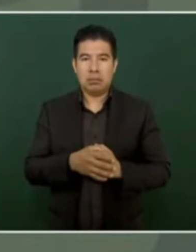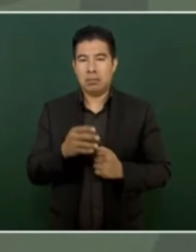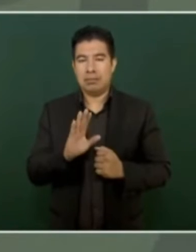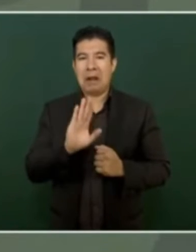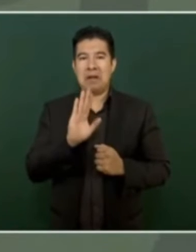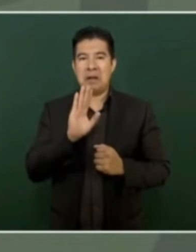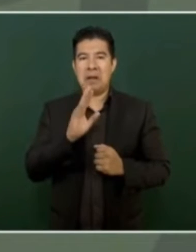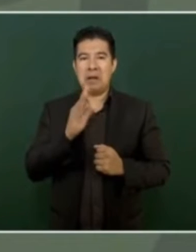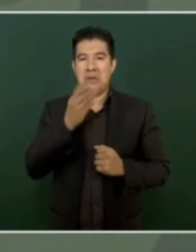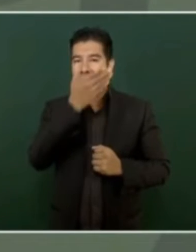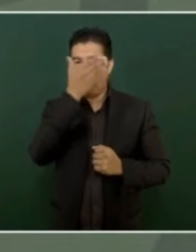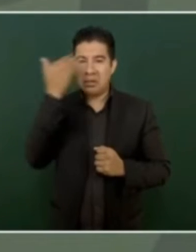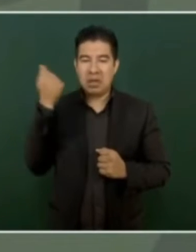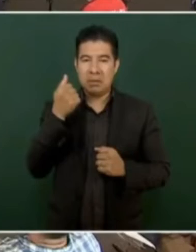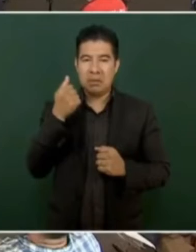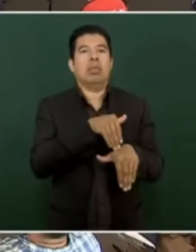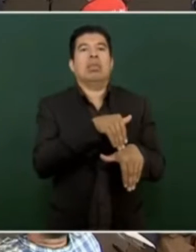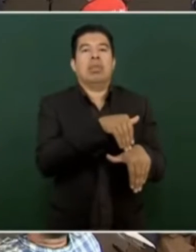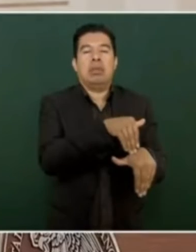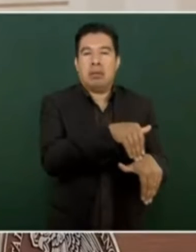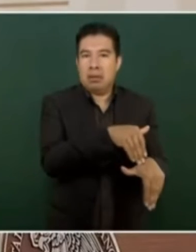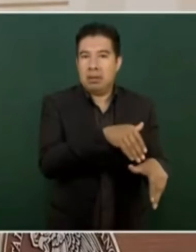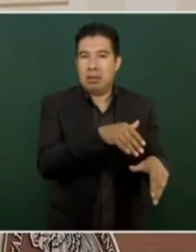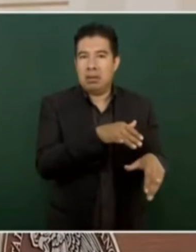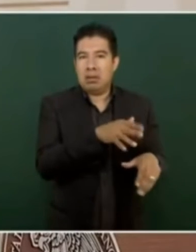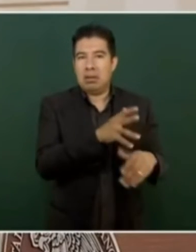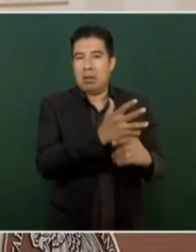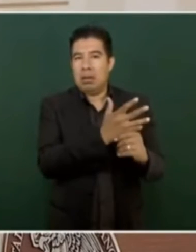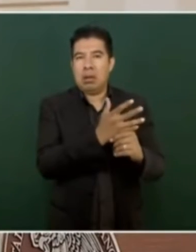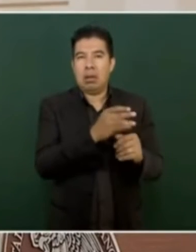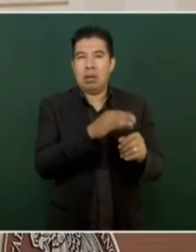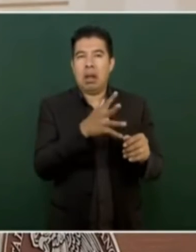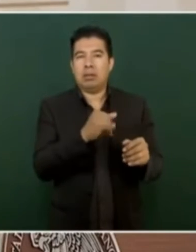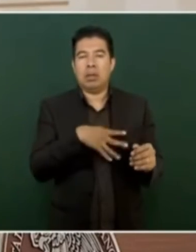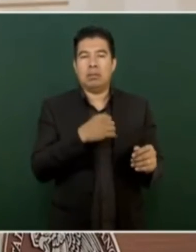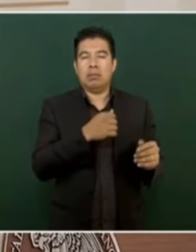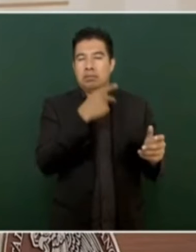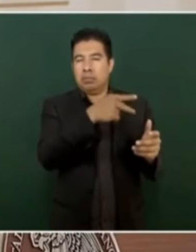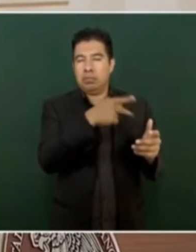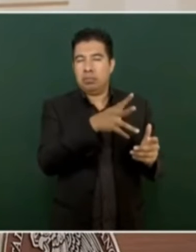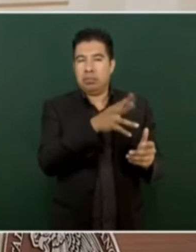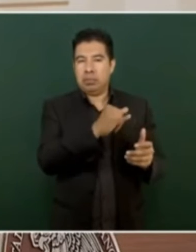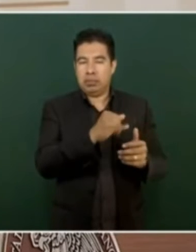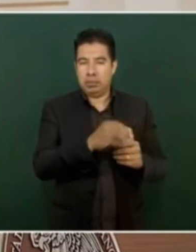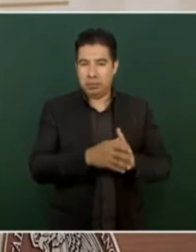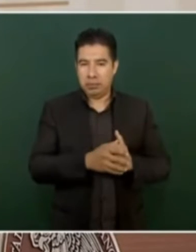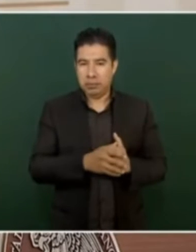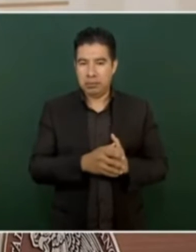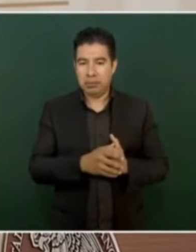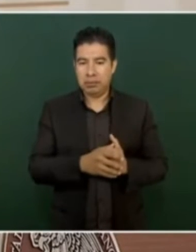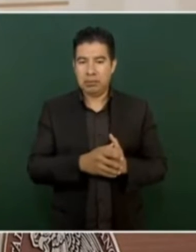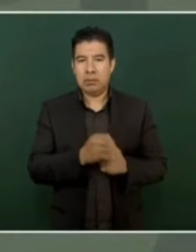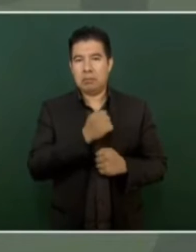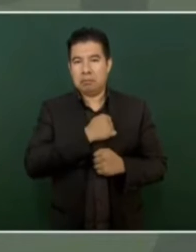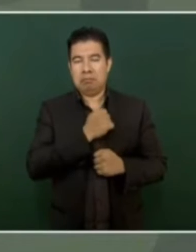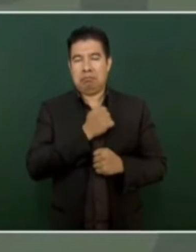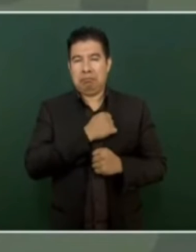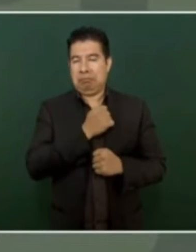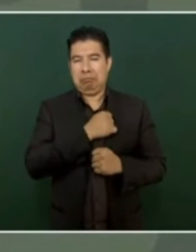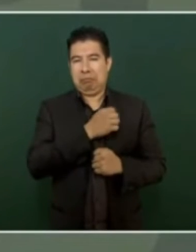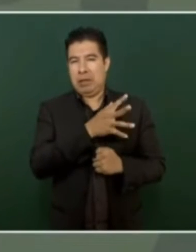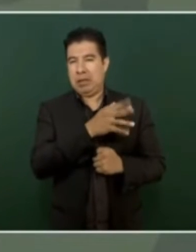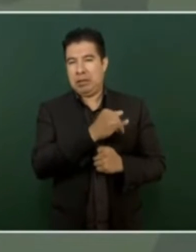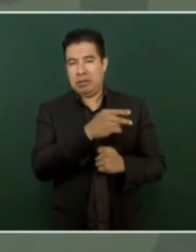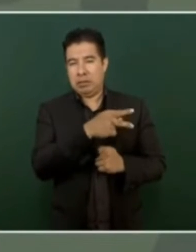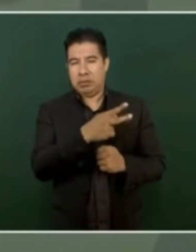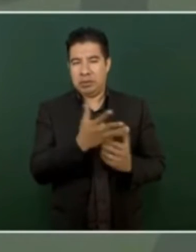parece, y se dejan llevar por sus posturas muy conservadoras, que eso es